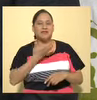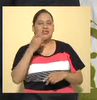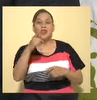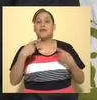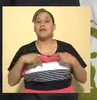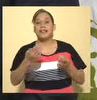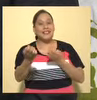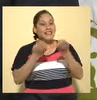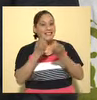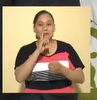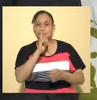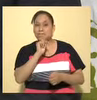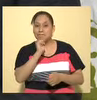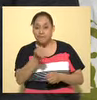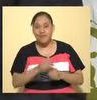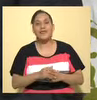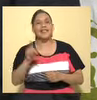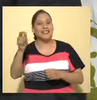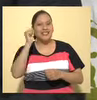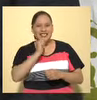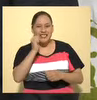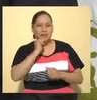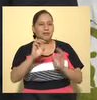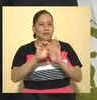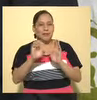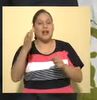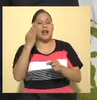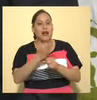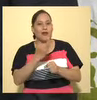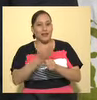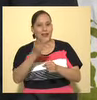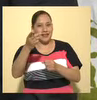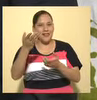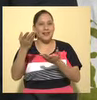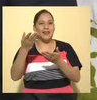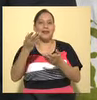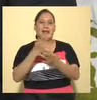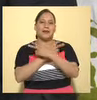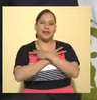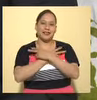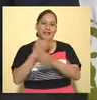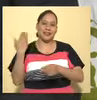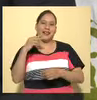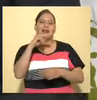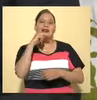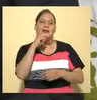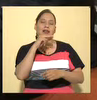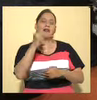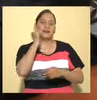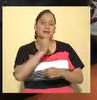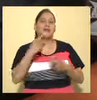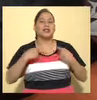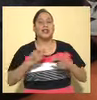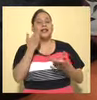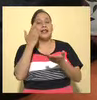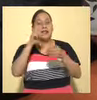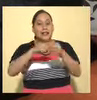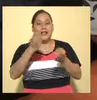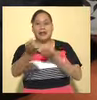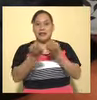gente que no realiza actividad física, siempre, como ahorita que regresamos de la Navidad, ¿no?, uh-huh, que todo el mundo quiere empezar a hacer